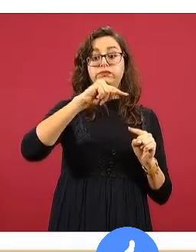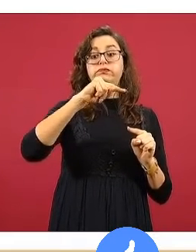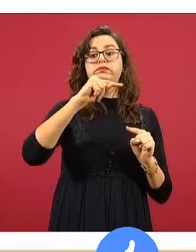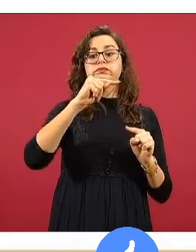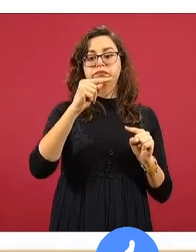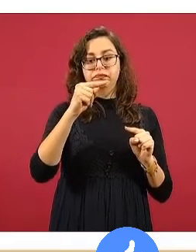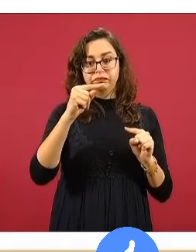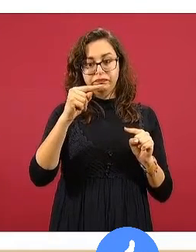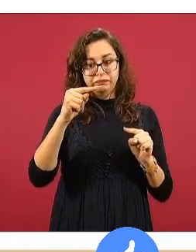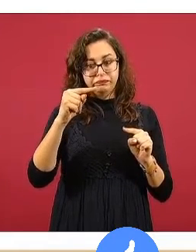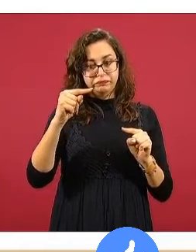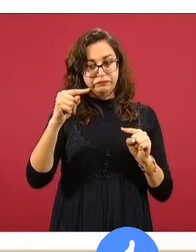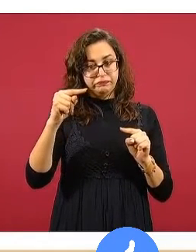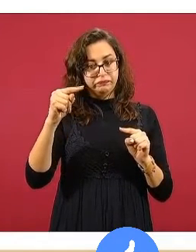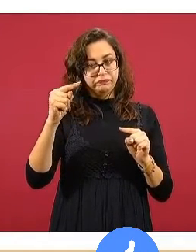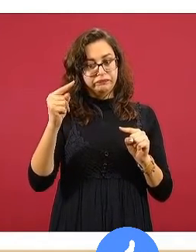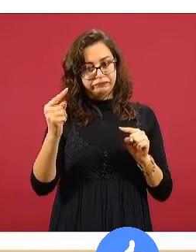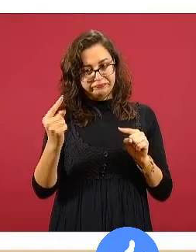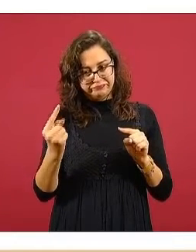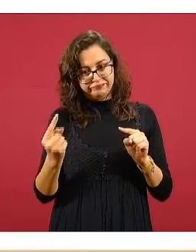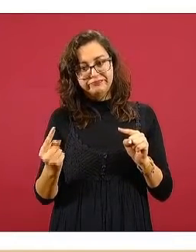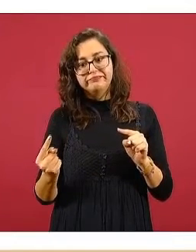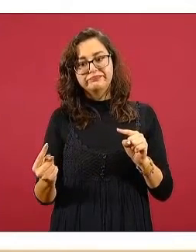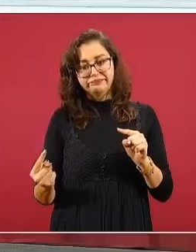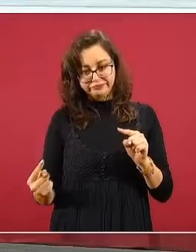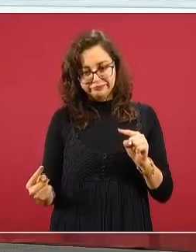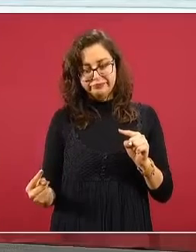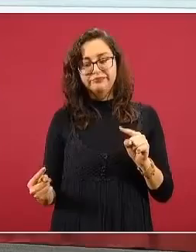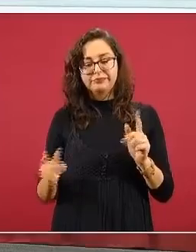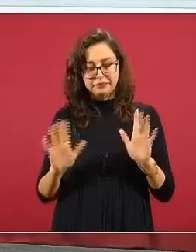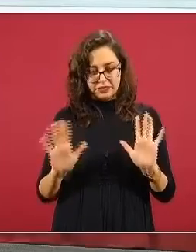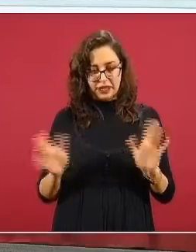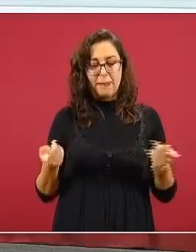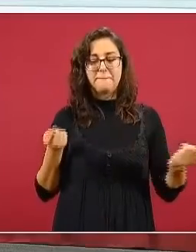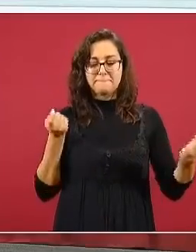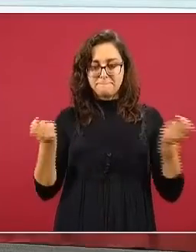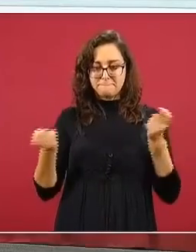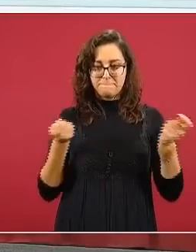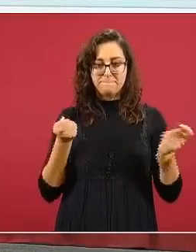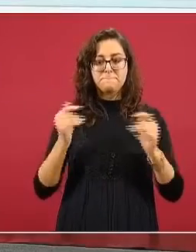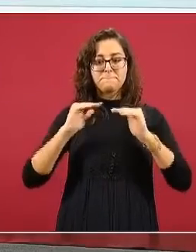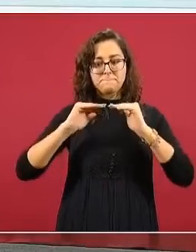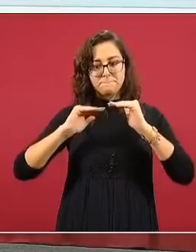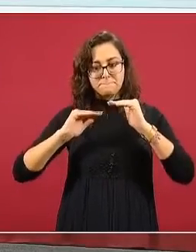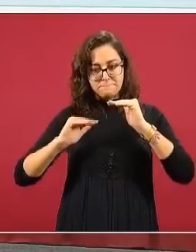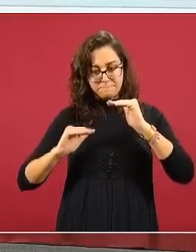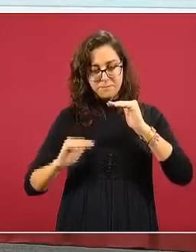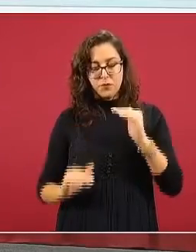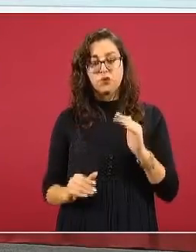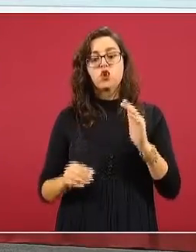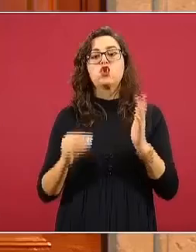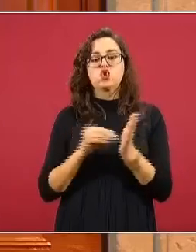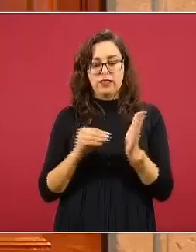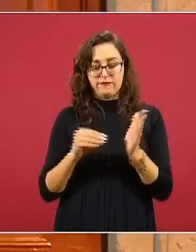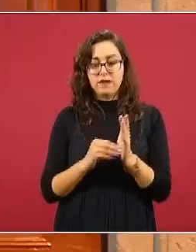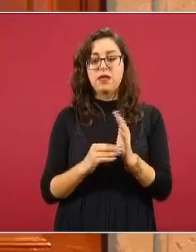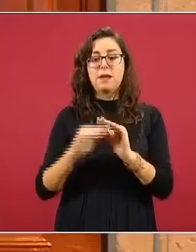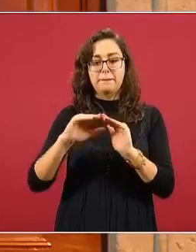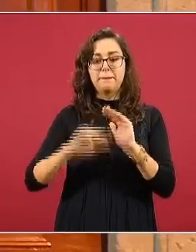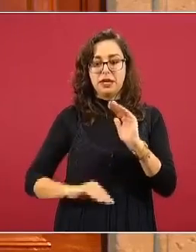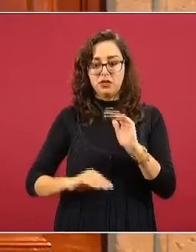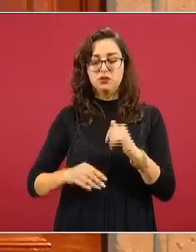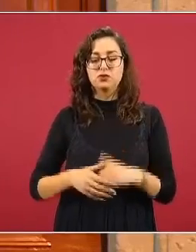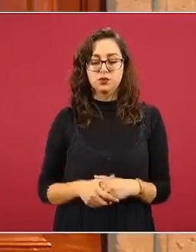detenido, entramos en una fase de desaceleración, una meseta, una estabilidad, y todavía continuamos nuevamente con